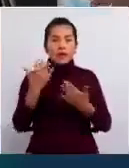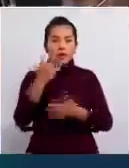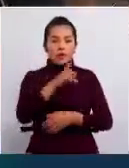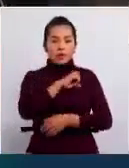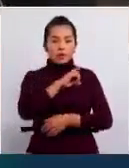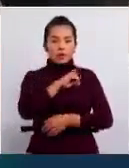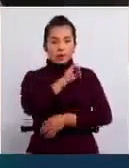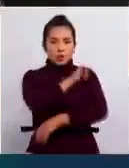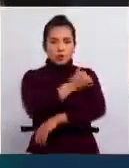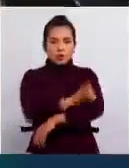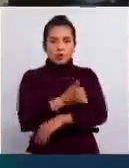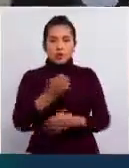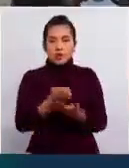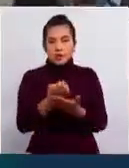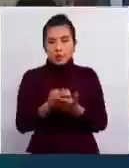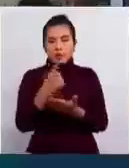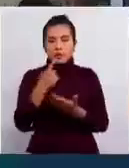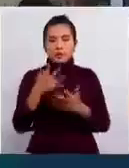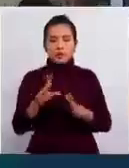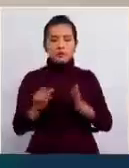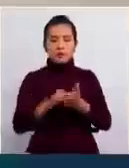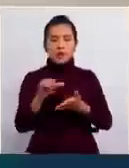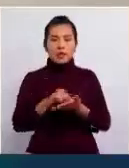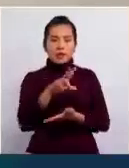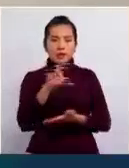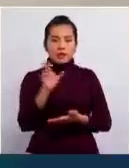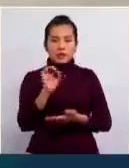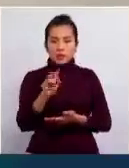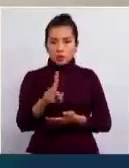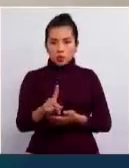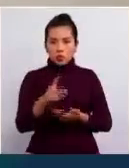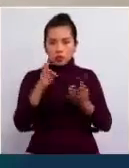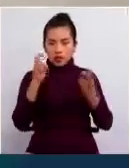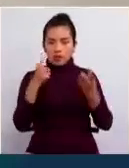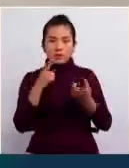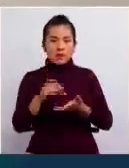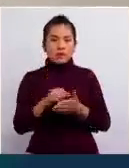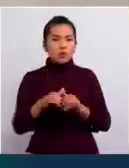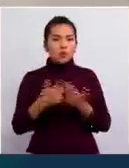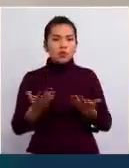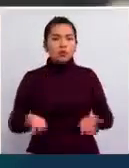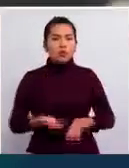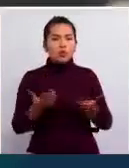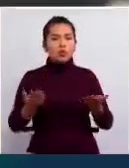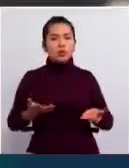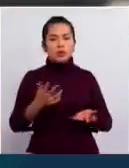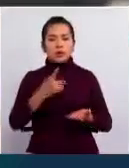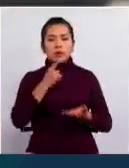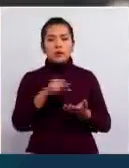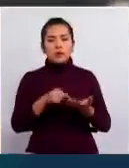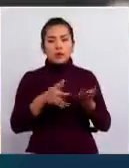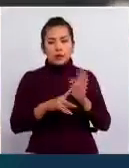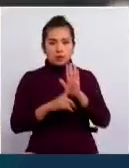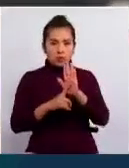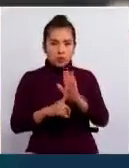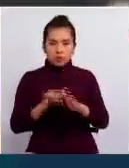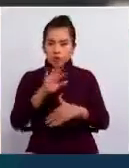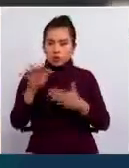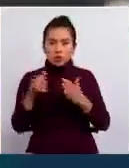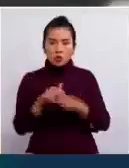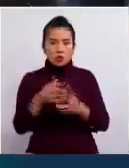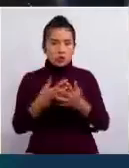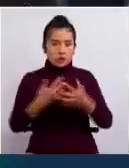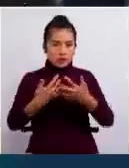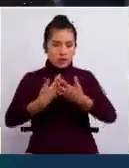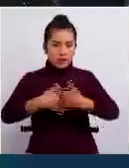Finanzas Públicas explicó que la página 301 del texto de donde sacaron la información muestra que todas las empresas públicas generaron